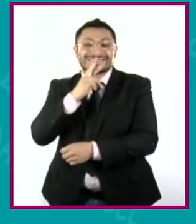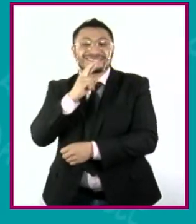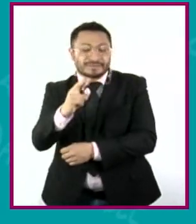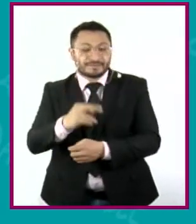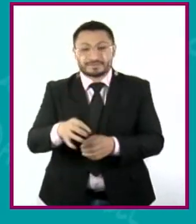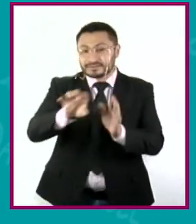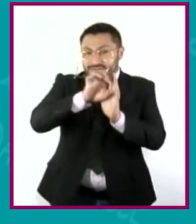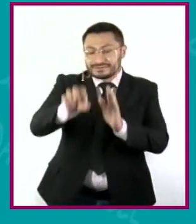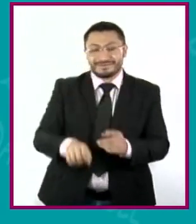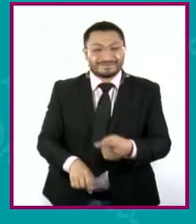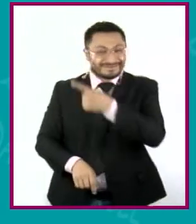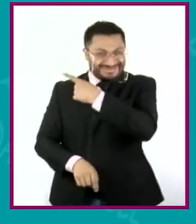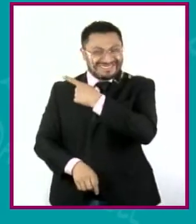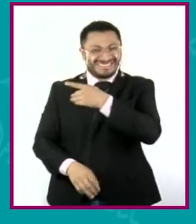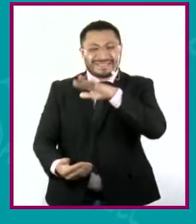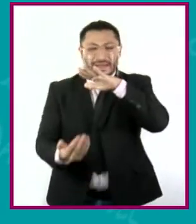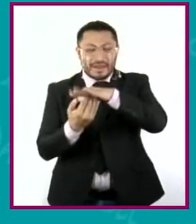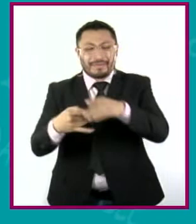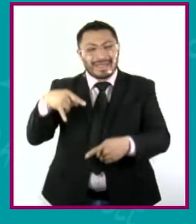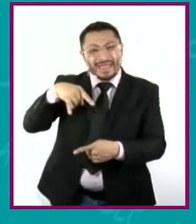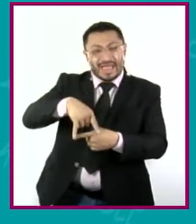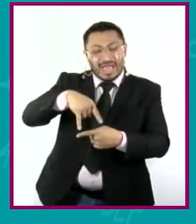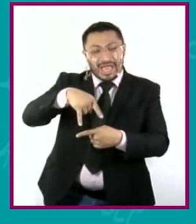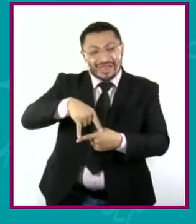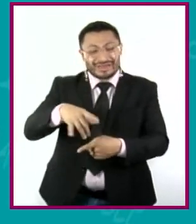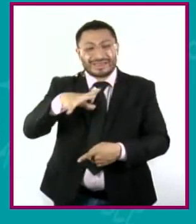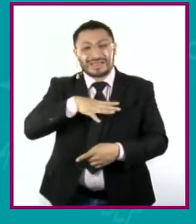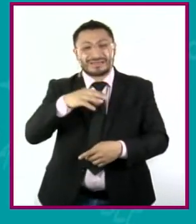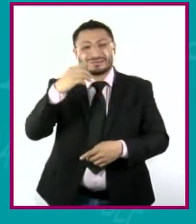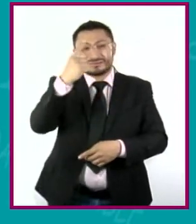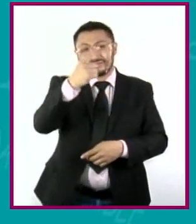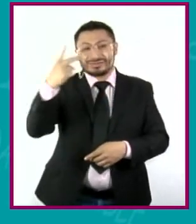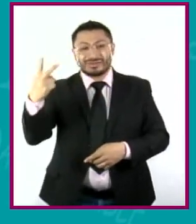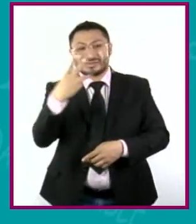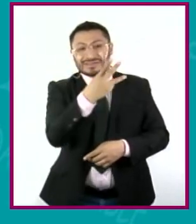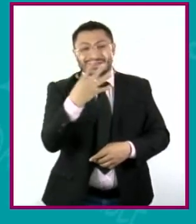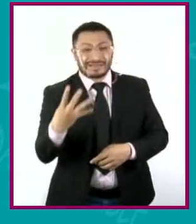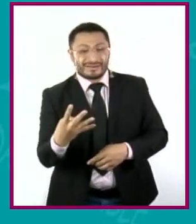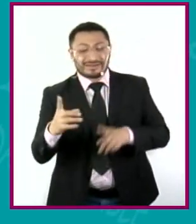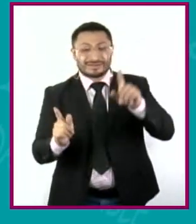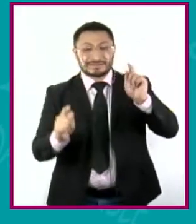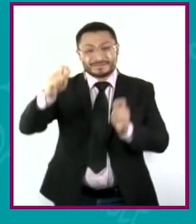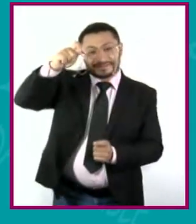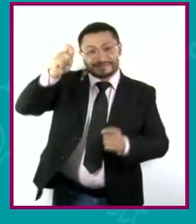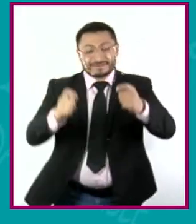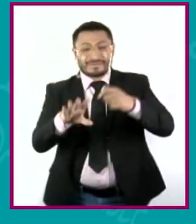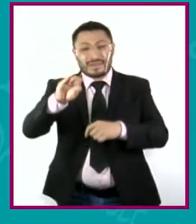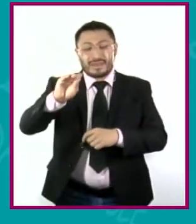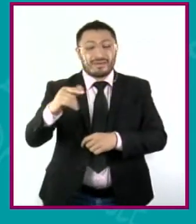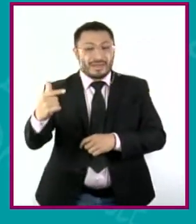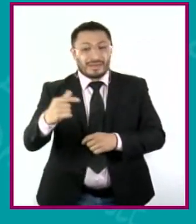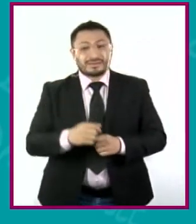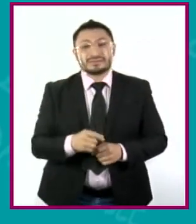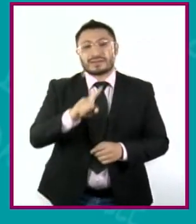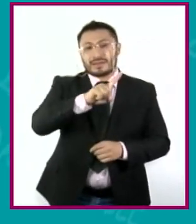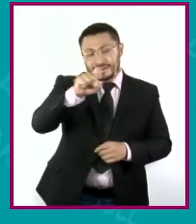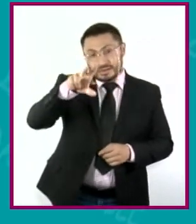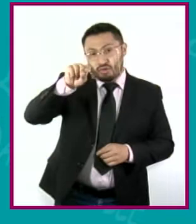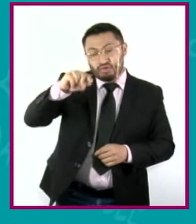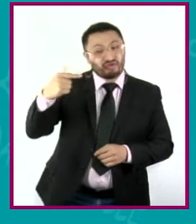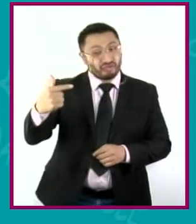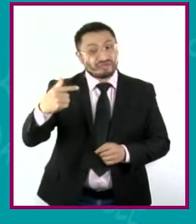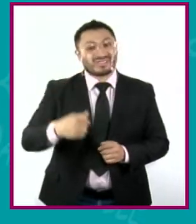Examinemos el caso de la mesa cuadrada. Sus simetrías son estas 4 rotaciones: de 90 grados, de 180